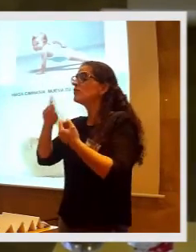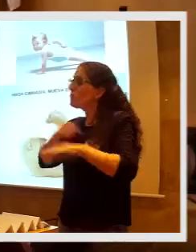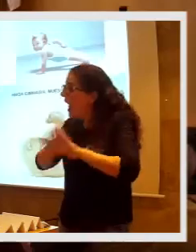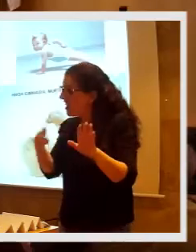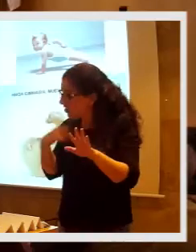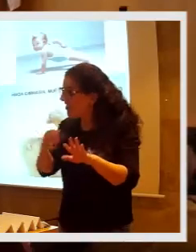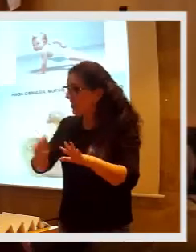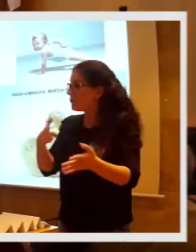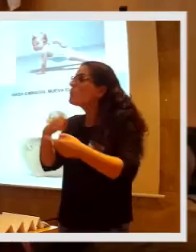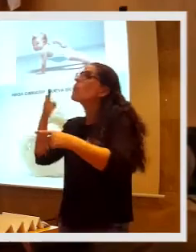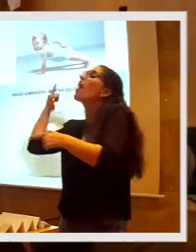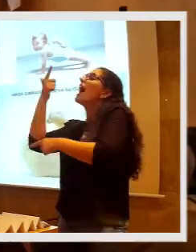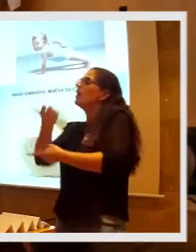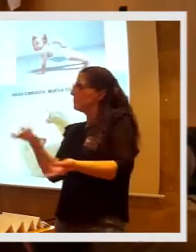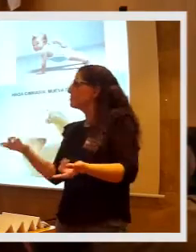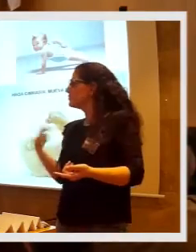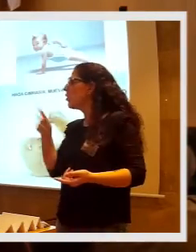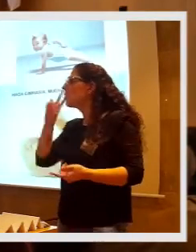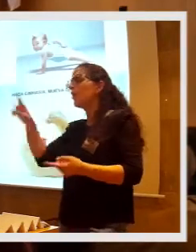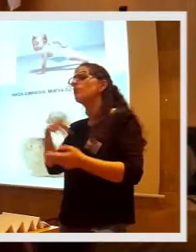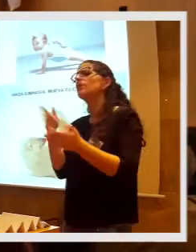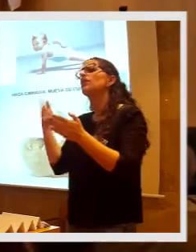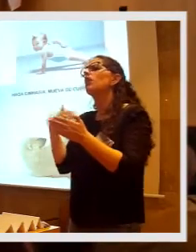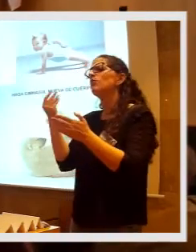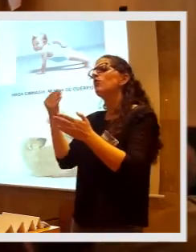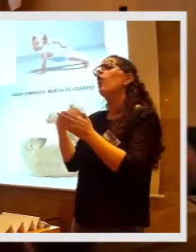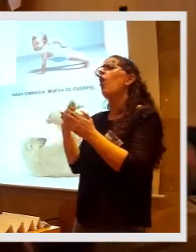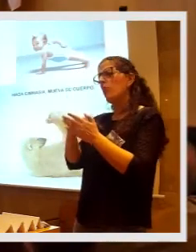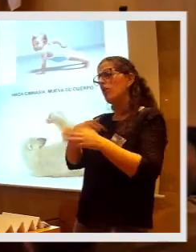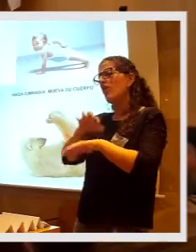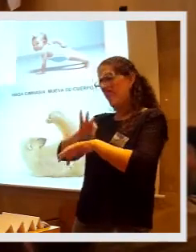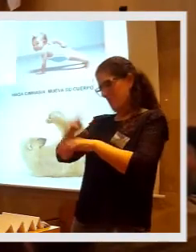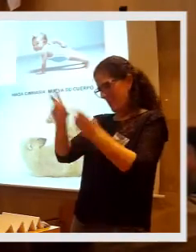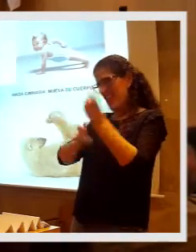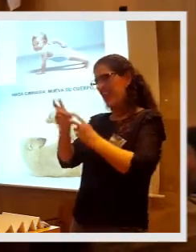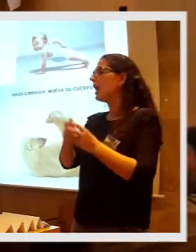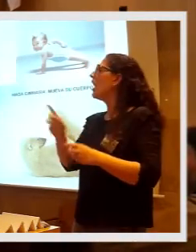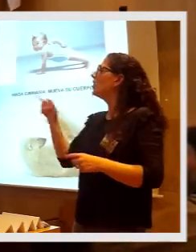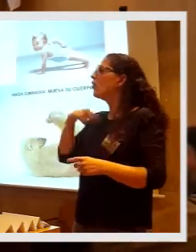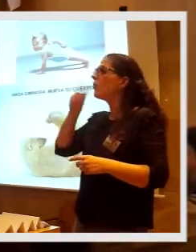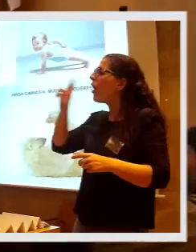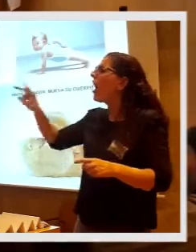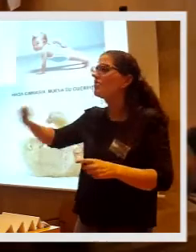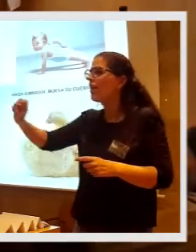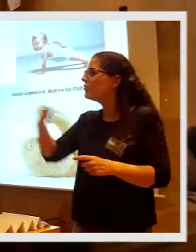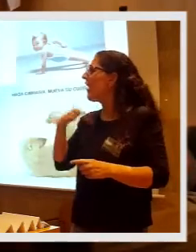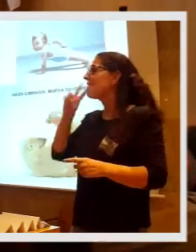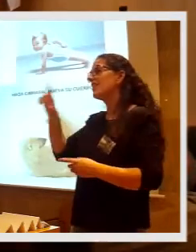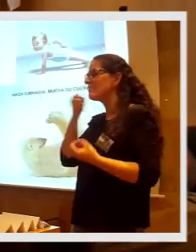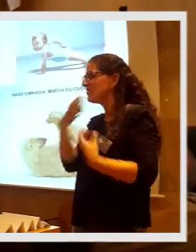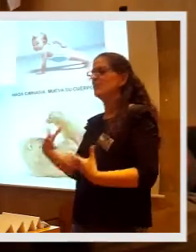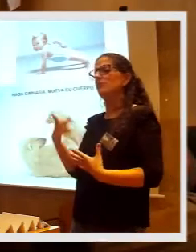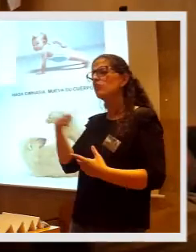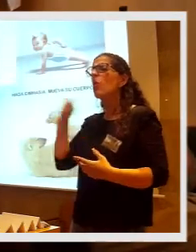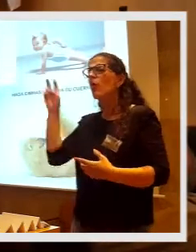veo ya andando con sus tenis, como dirían en Cádiz, sus zapatillas de deporte puestas, y me hace mucha ilusión verlo. No, pues don